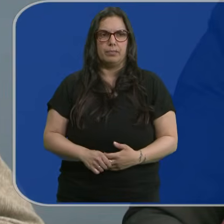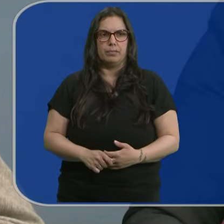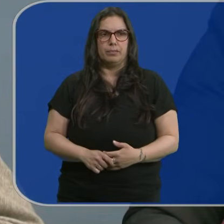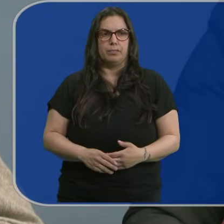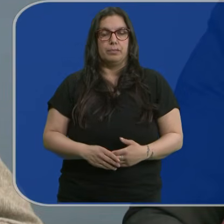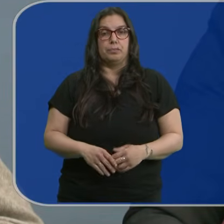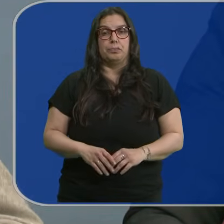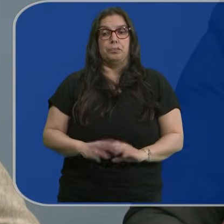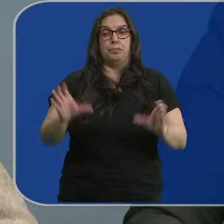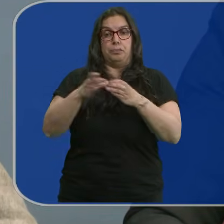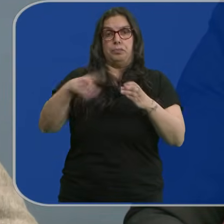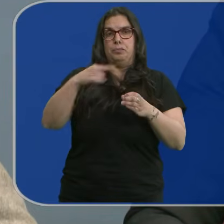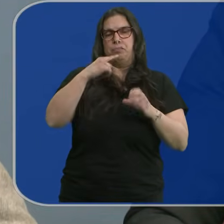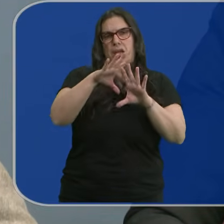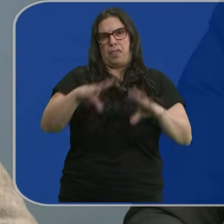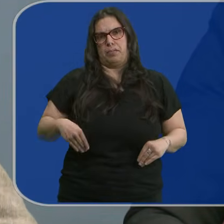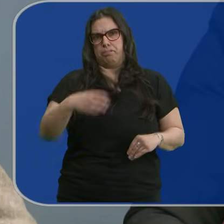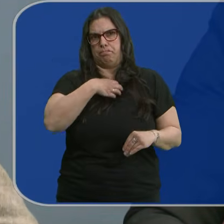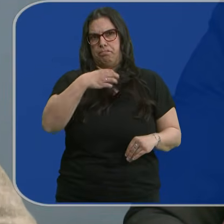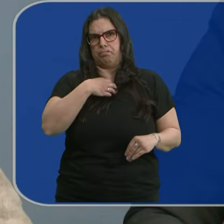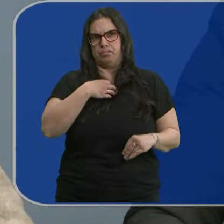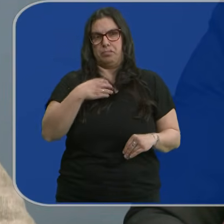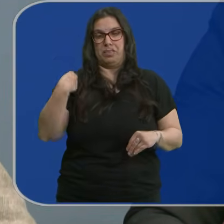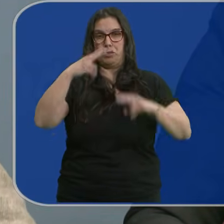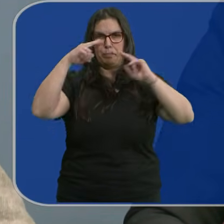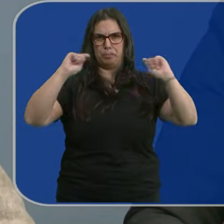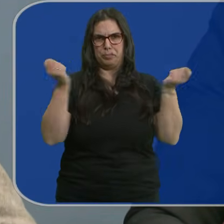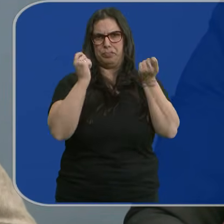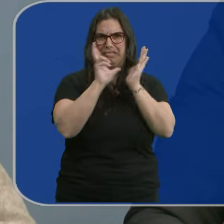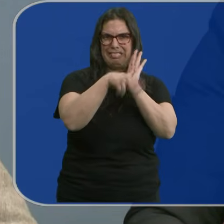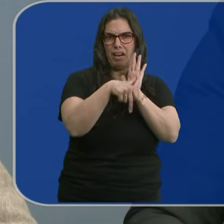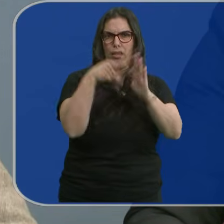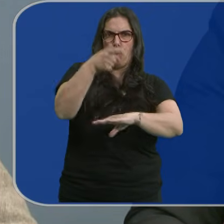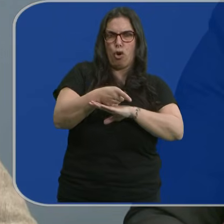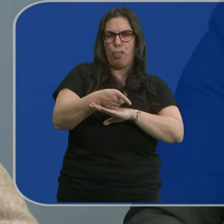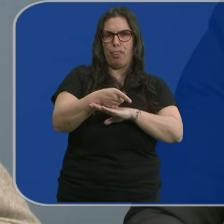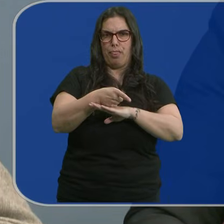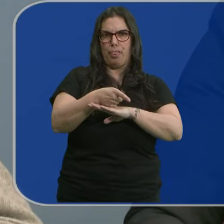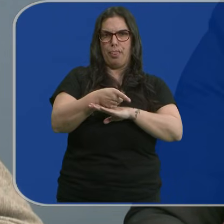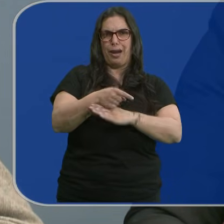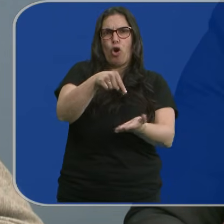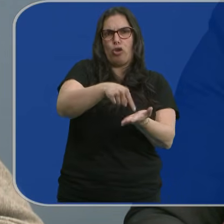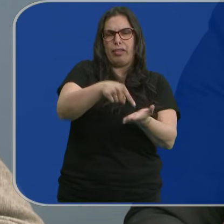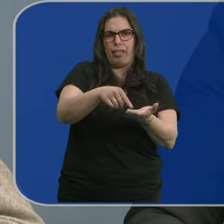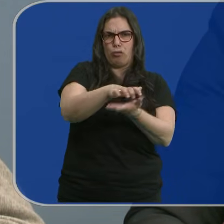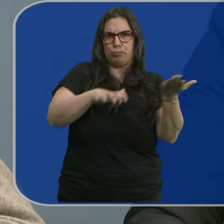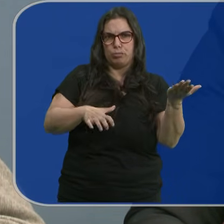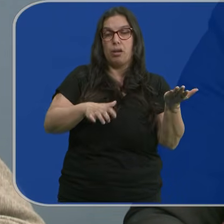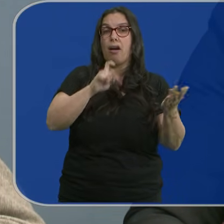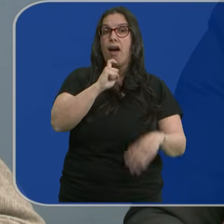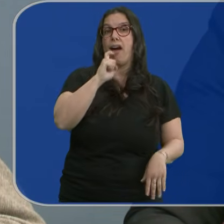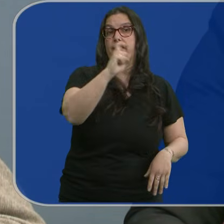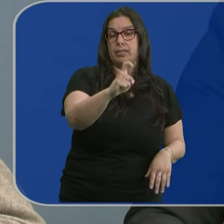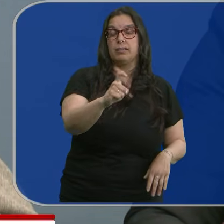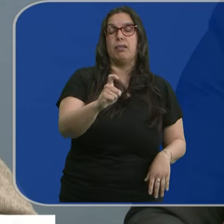El colectivo califica de inadmisible e intolerable la publicación tardía de esta orden de cotización y